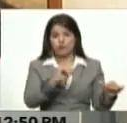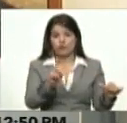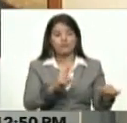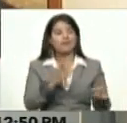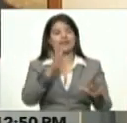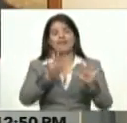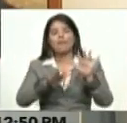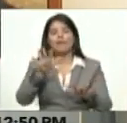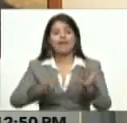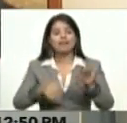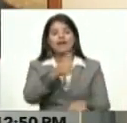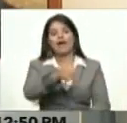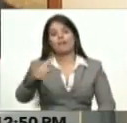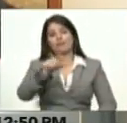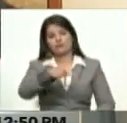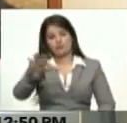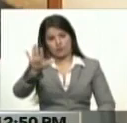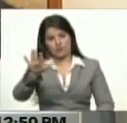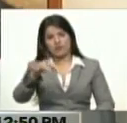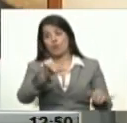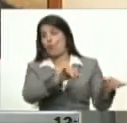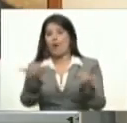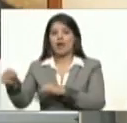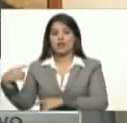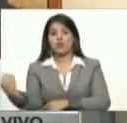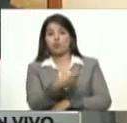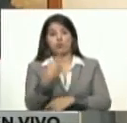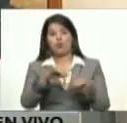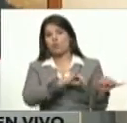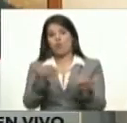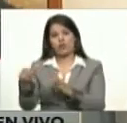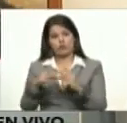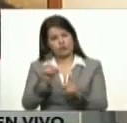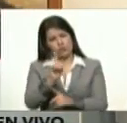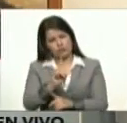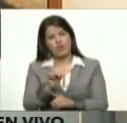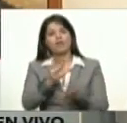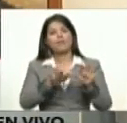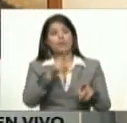tiene, el que más ingreso tiene, es el que más paga. No son impuestos